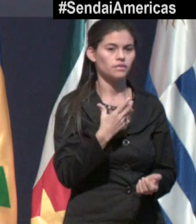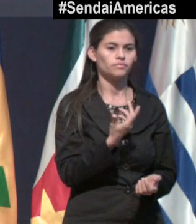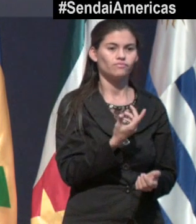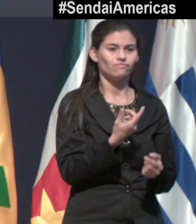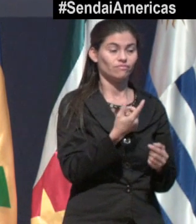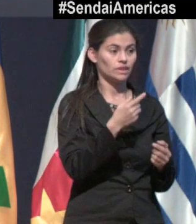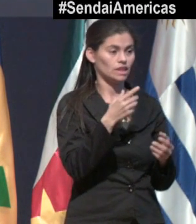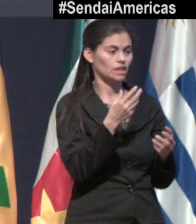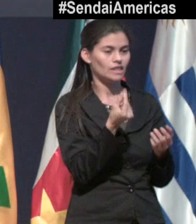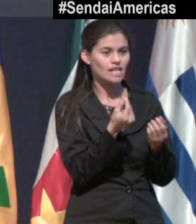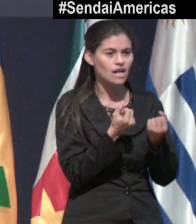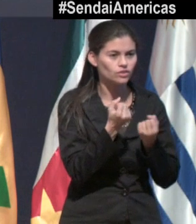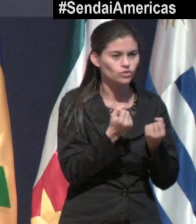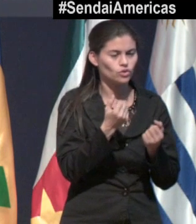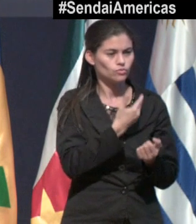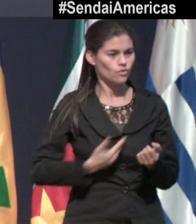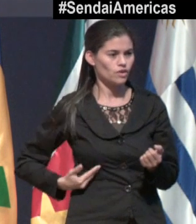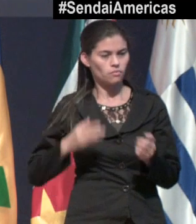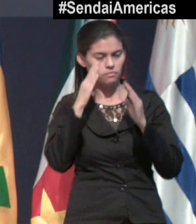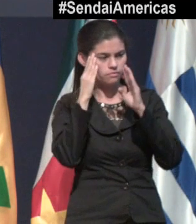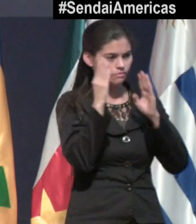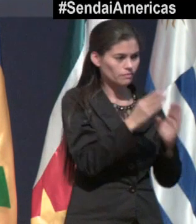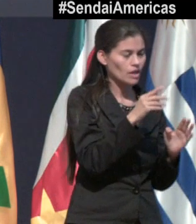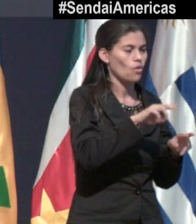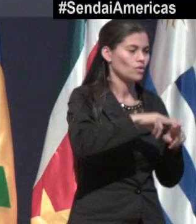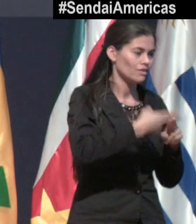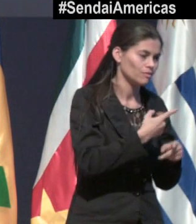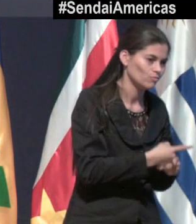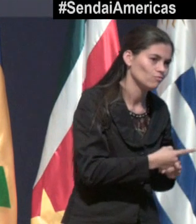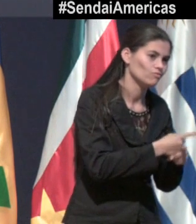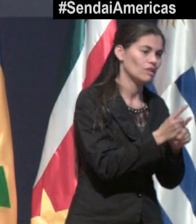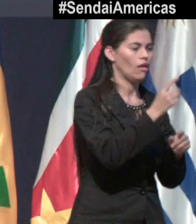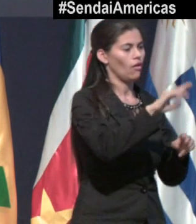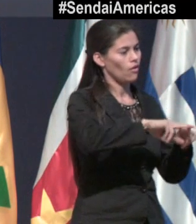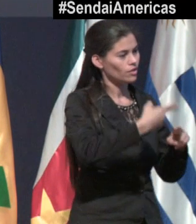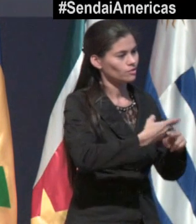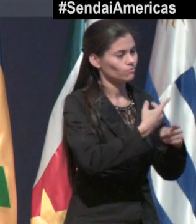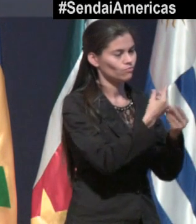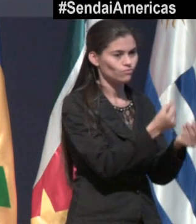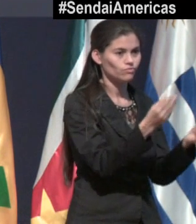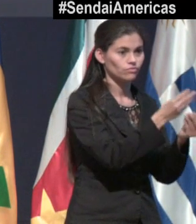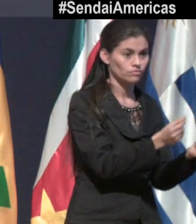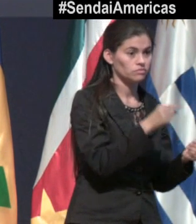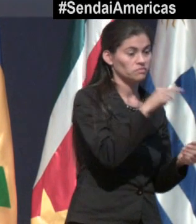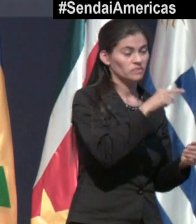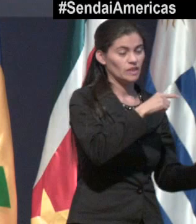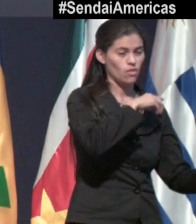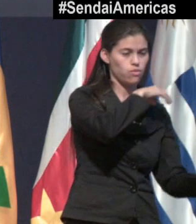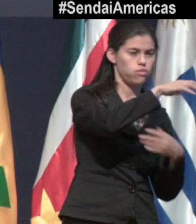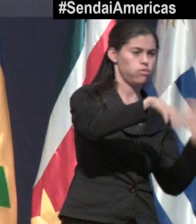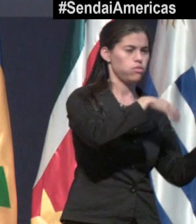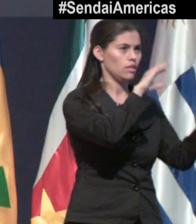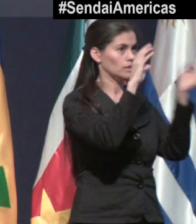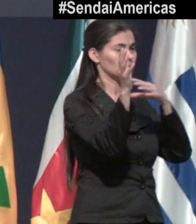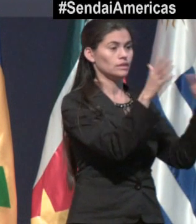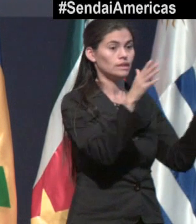recursos públicos en la atención, la recuperación y la reconstrucción después de los desastres,